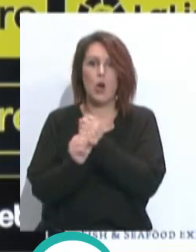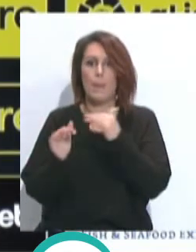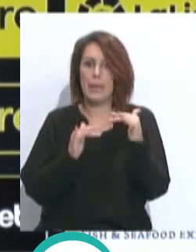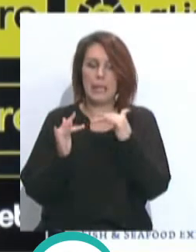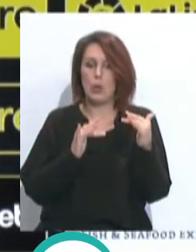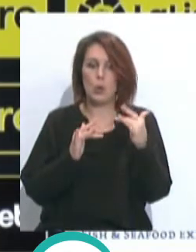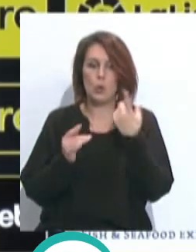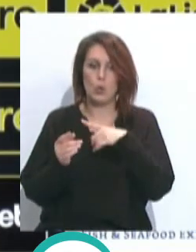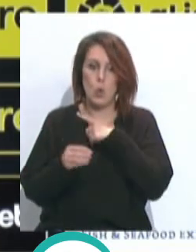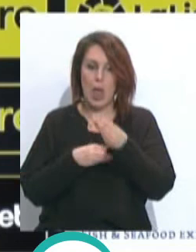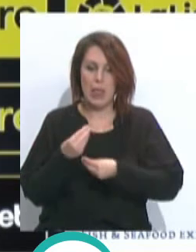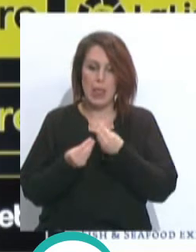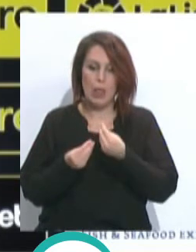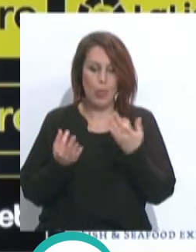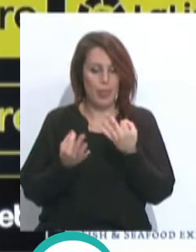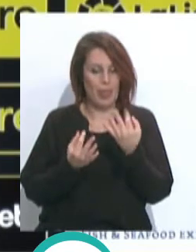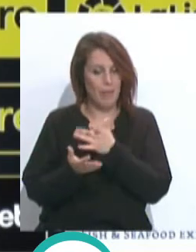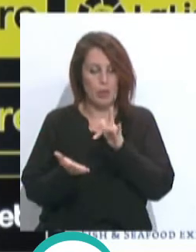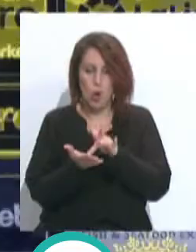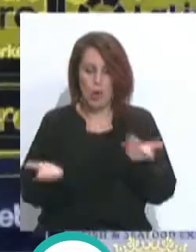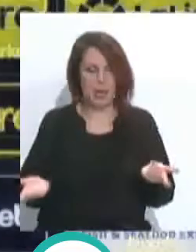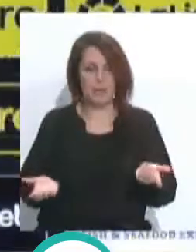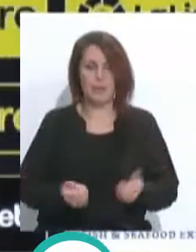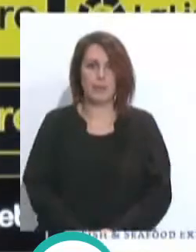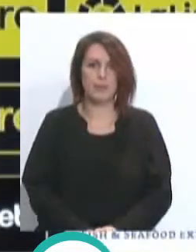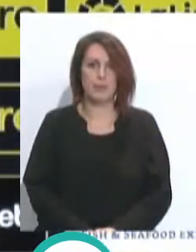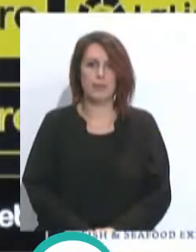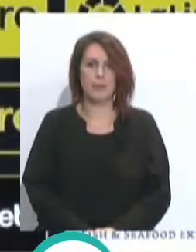partidos que estamos haciendo, tiene que llegar tarde o temprano.